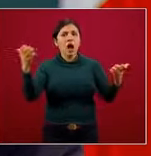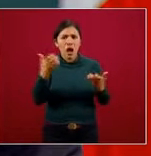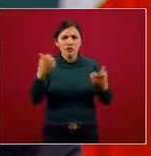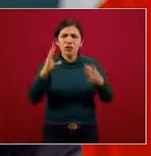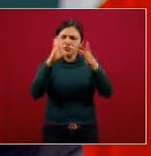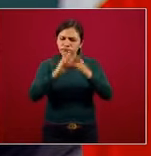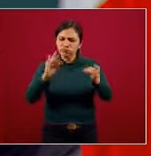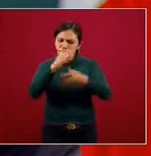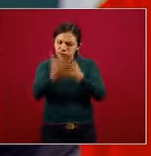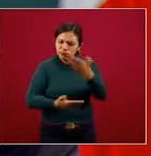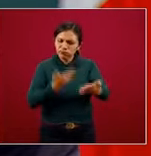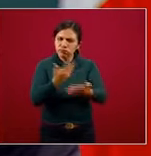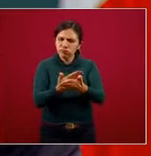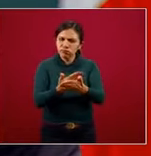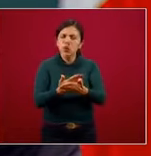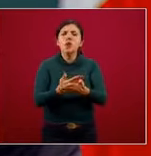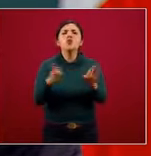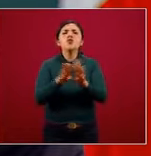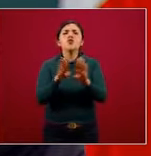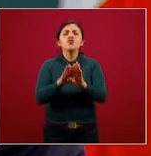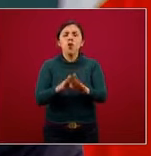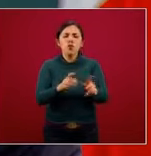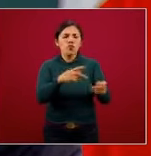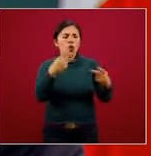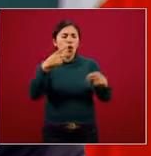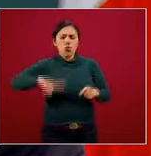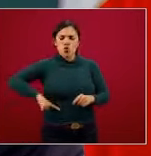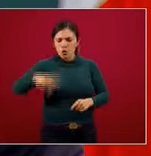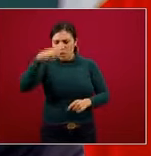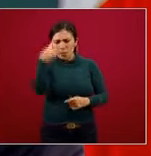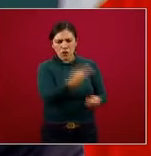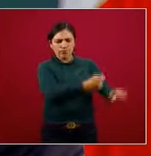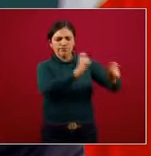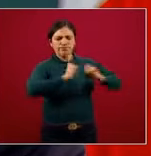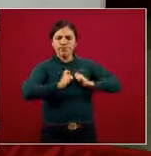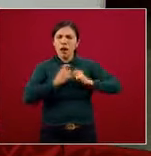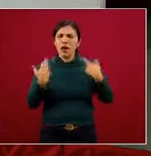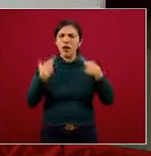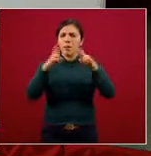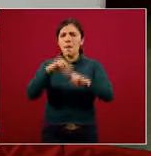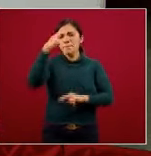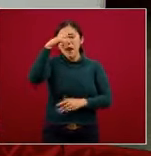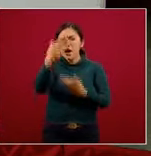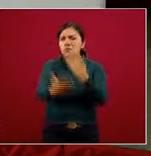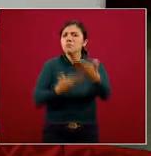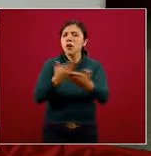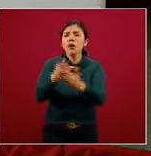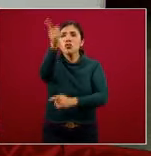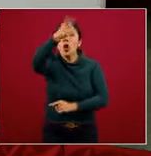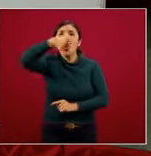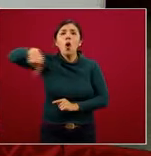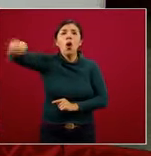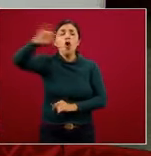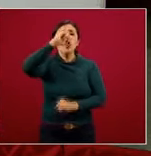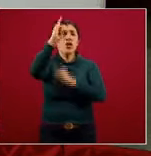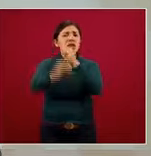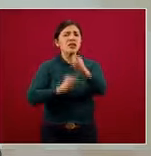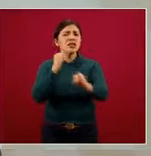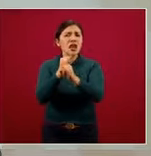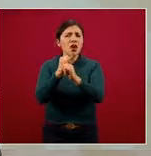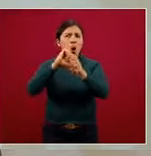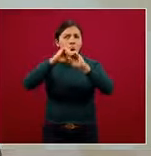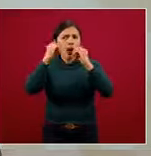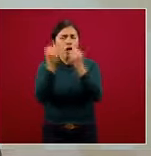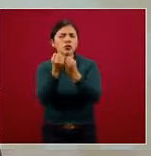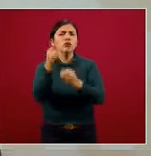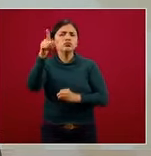presentara una iniciativa a nombre del Gobierno de México para solicitar que los organismos internacionales, concretamente